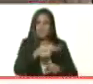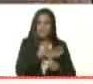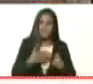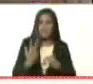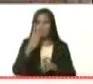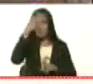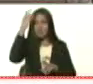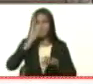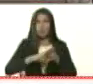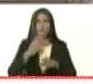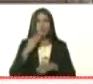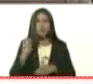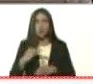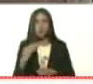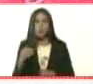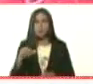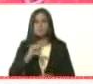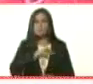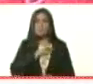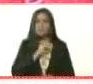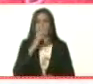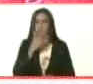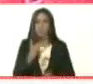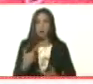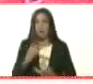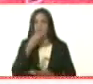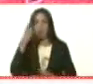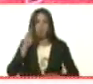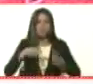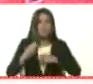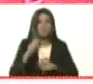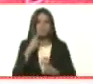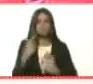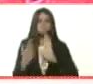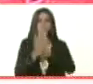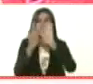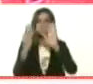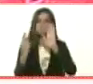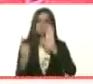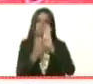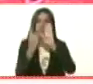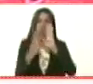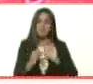que siendo joven no le tuvo miedo a las mafias y se le fue de frente.